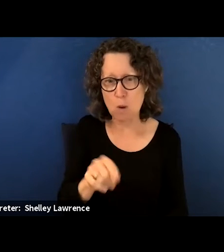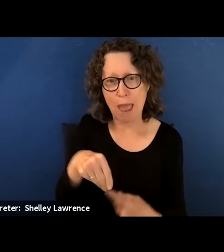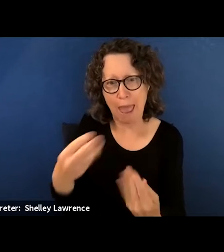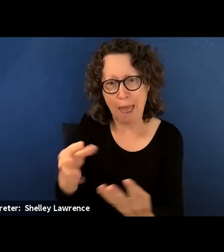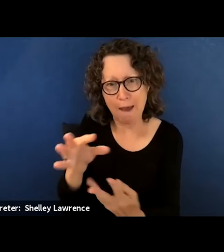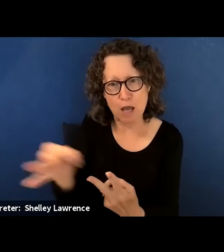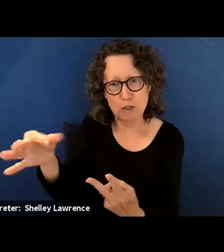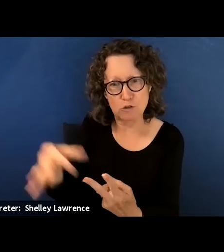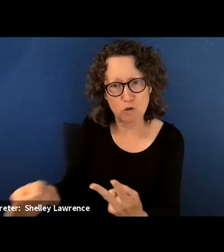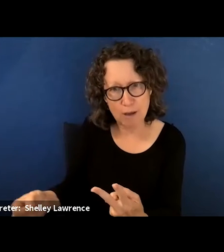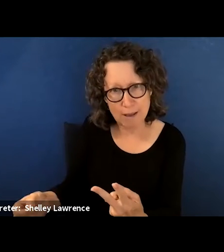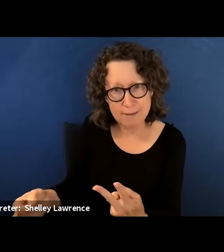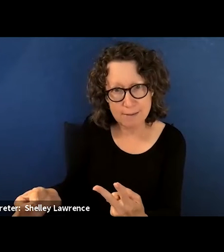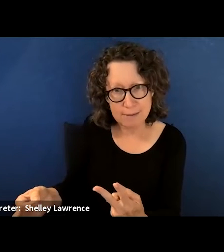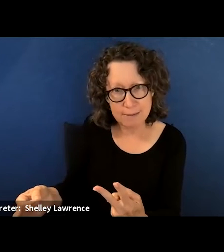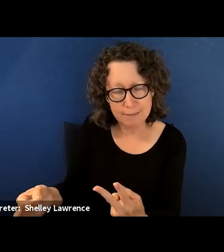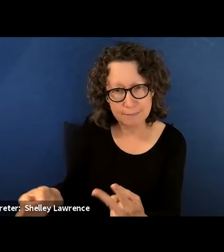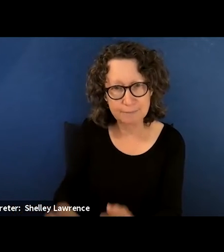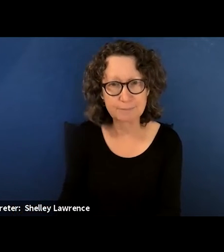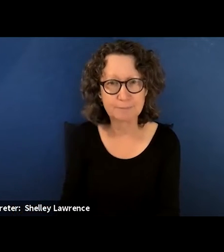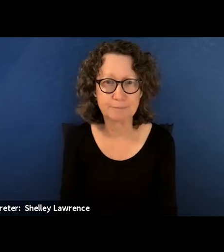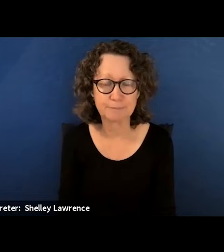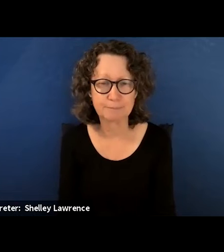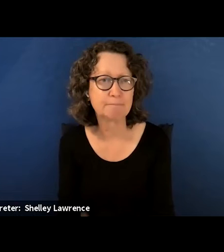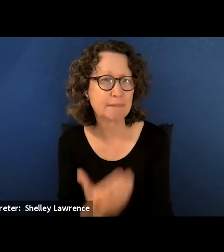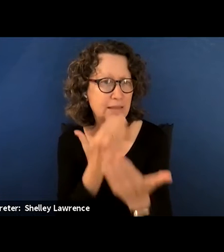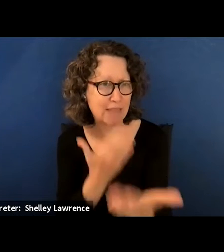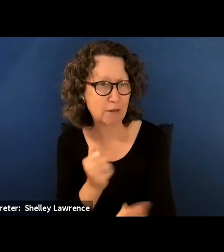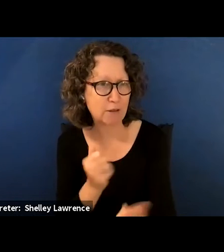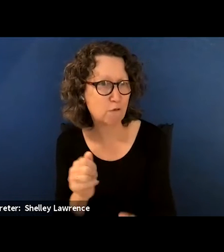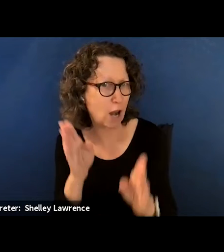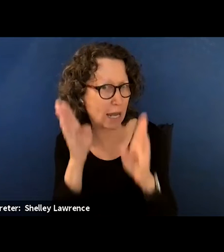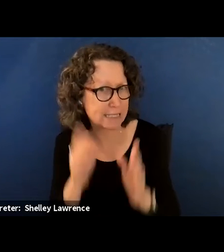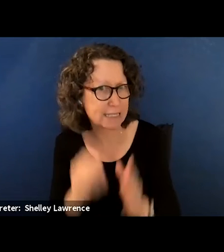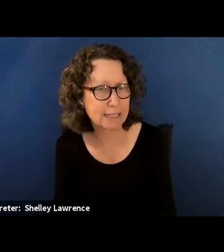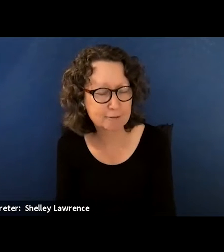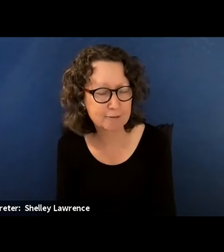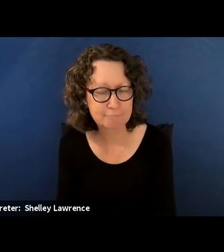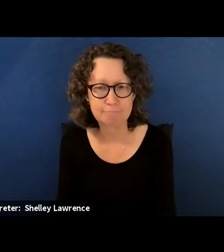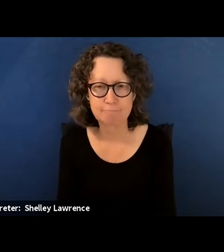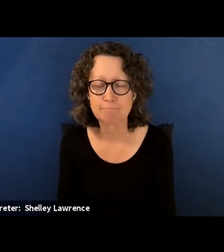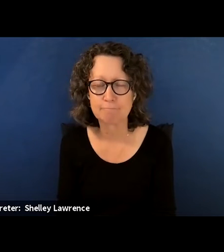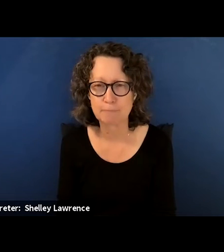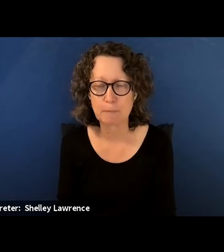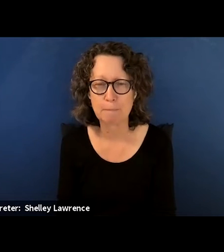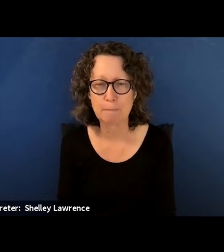maestros, personal y estudiantes a que tengan una opción. Gracias por escuchar.